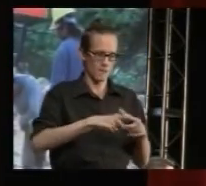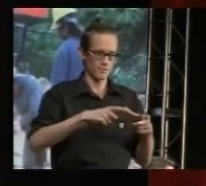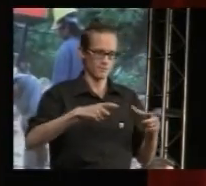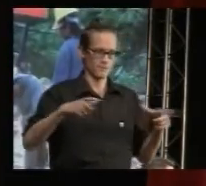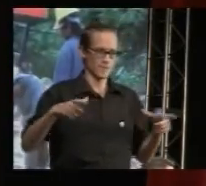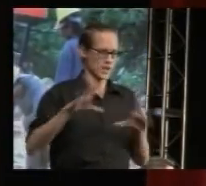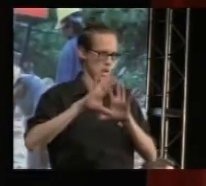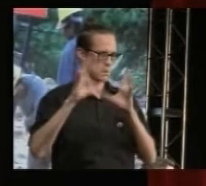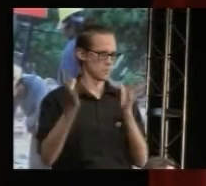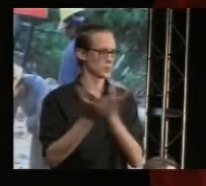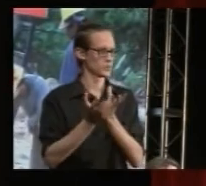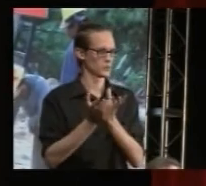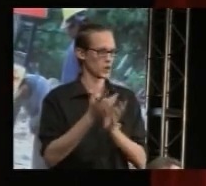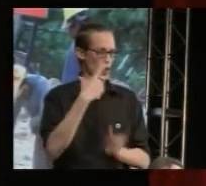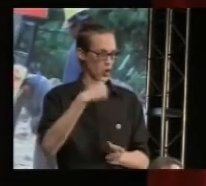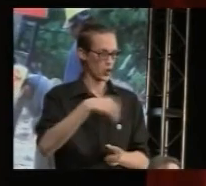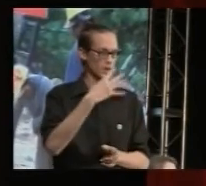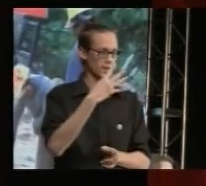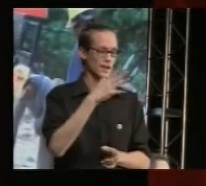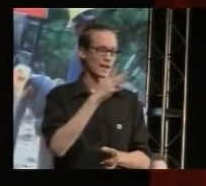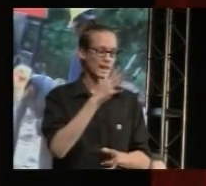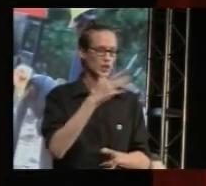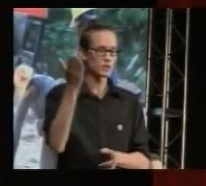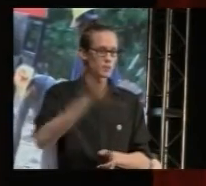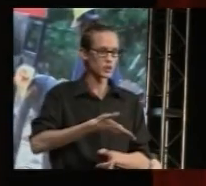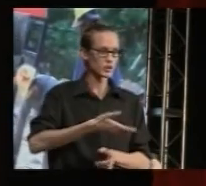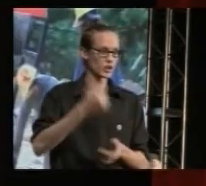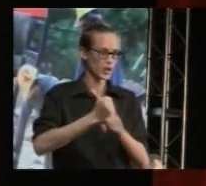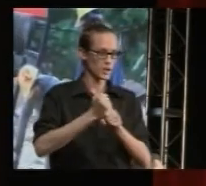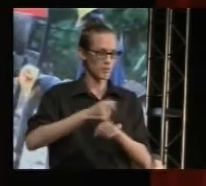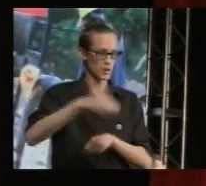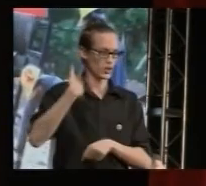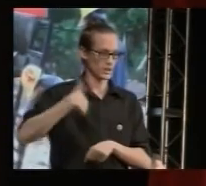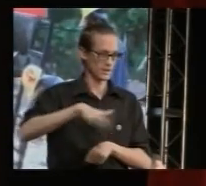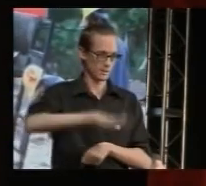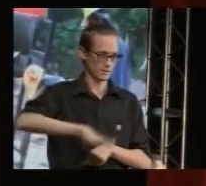economía mundial, hoy representan el 14% de empleo en la Argentina.